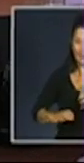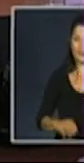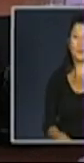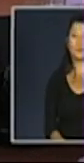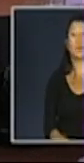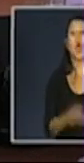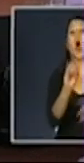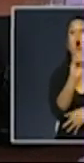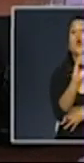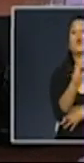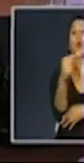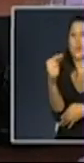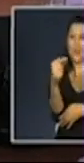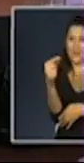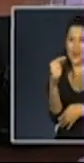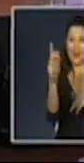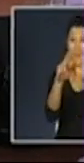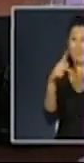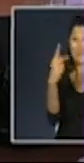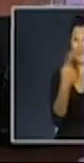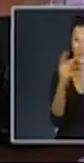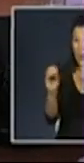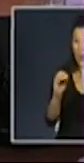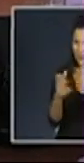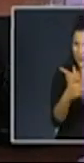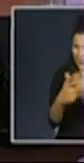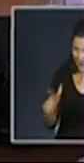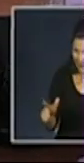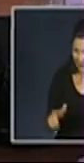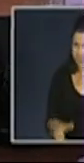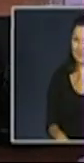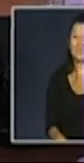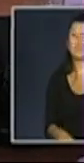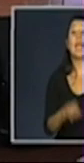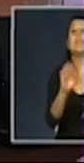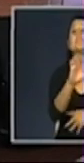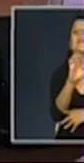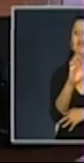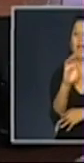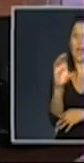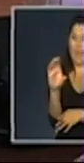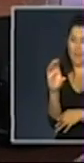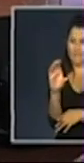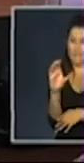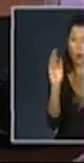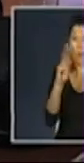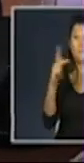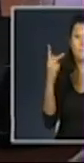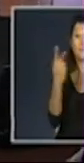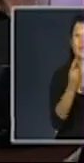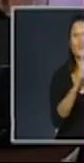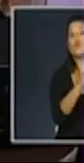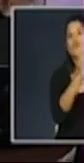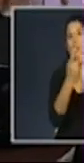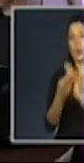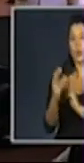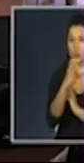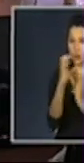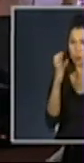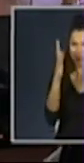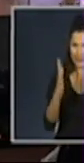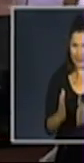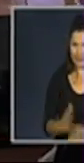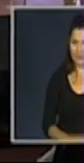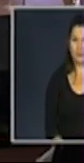línea de que de lo que se trata es operación presencia del partido en la Asamblea Legislativa, fundamentalmente. Vamos a ir a una pausa, don Francisco.